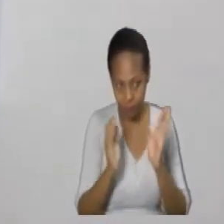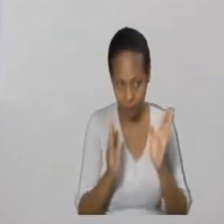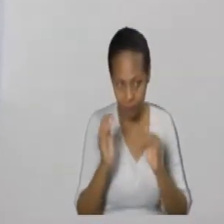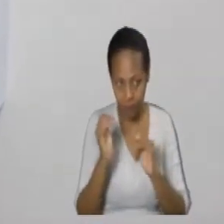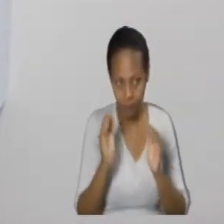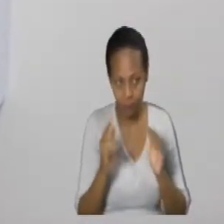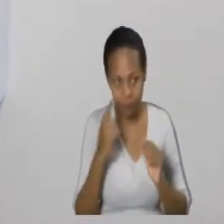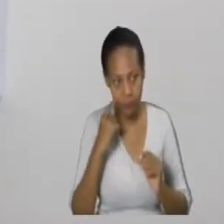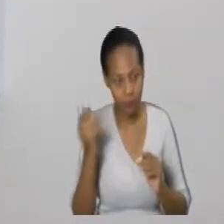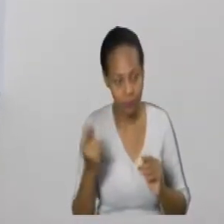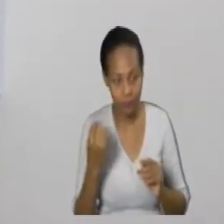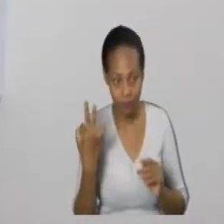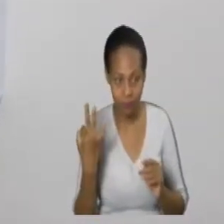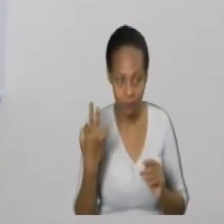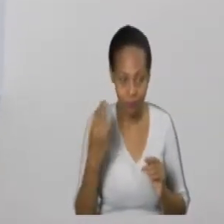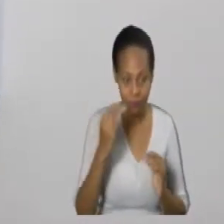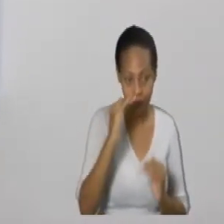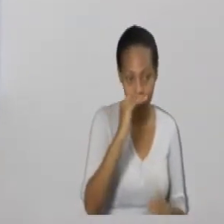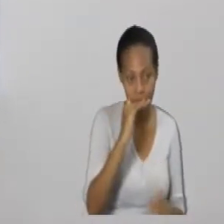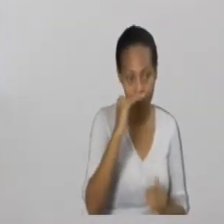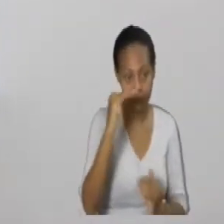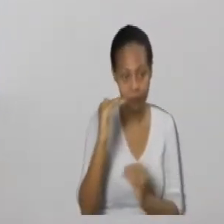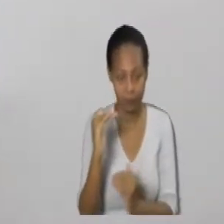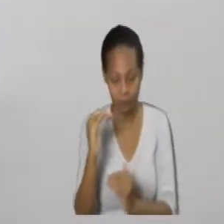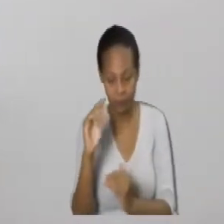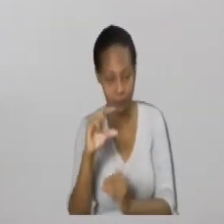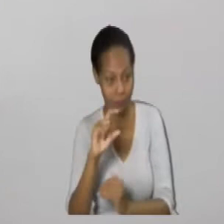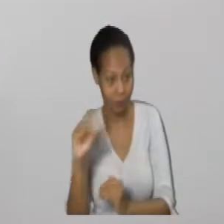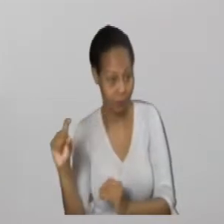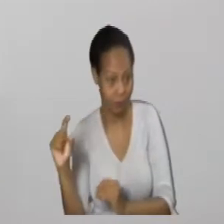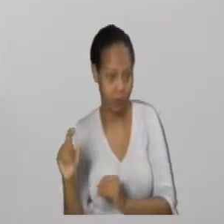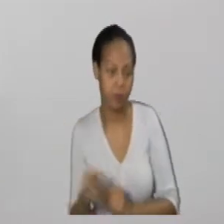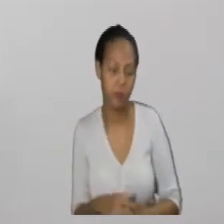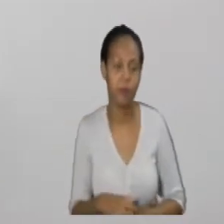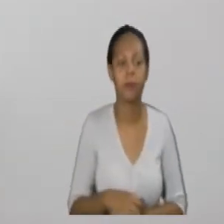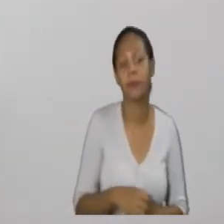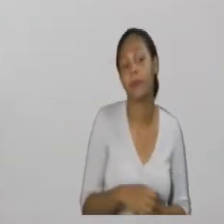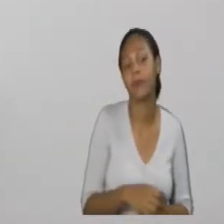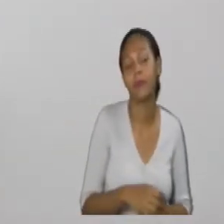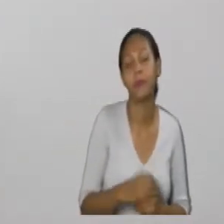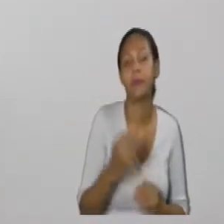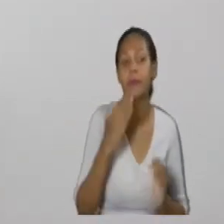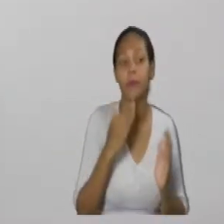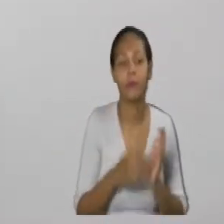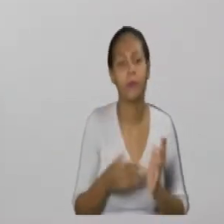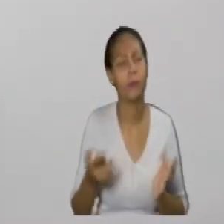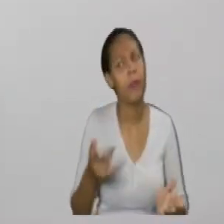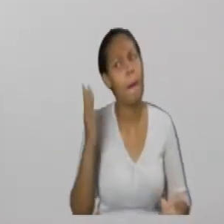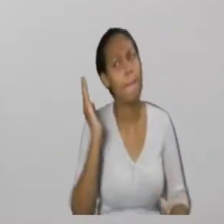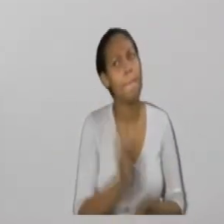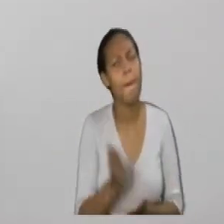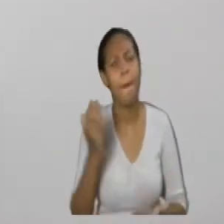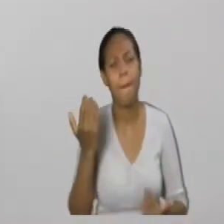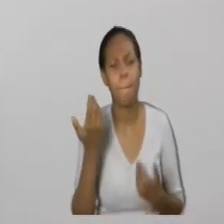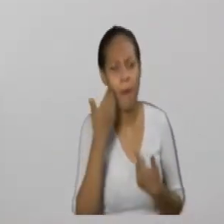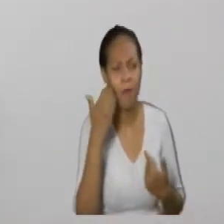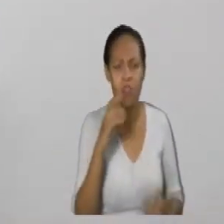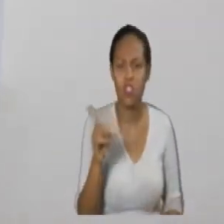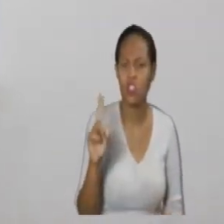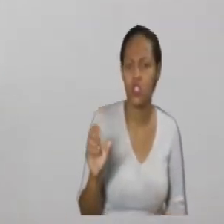y el Uriaskin para un paciente que esté sufriendo de psoriasis, se los podemos